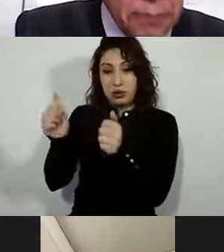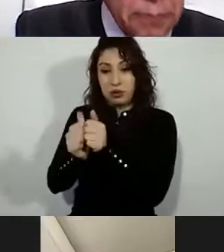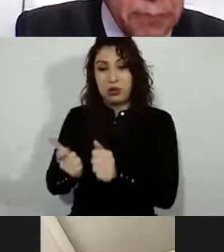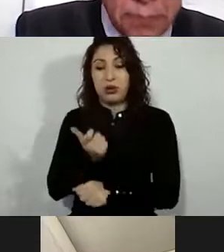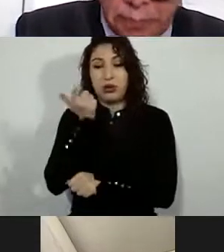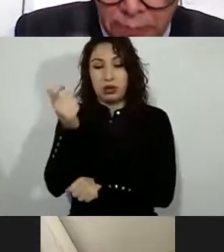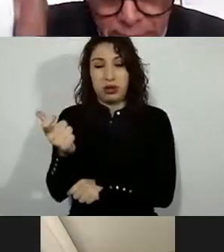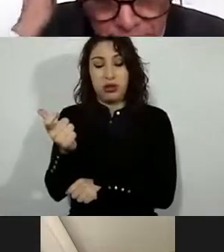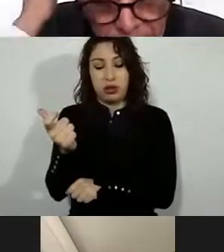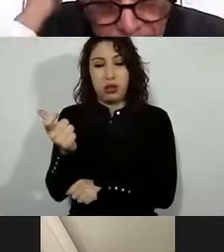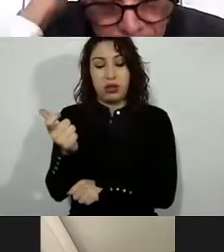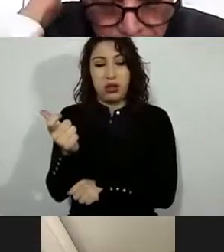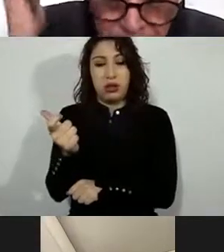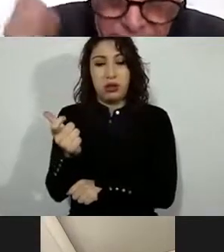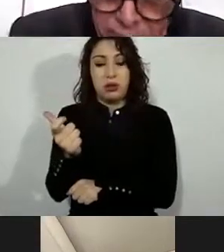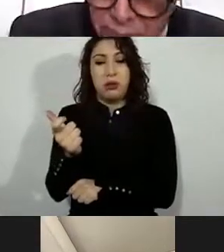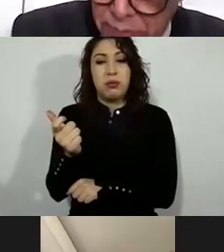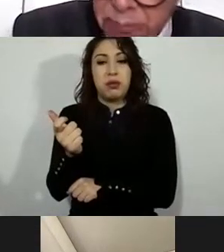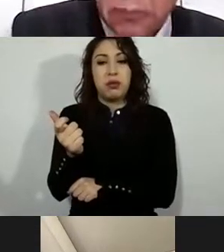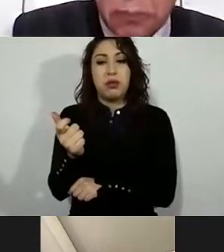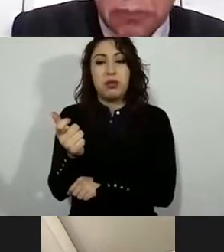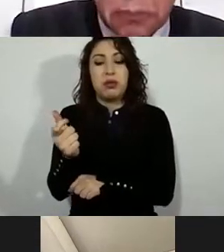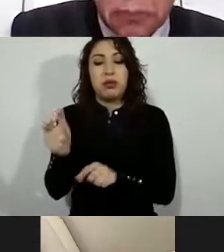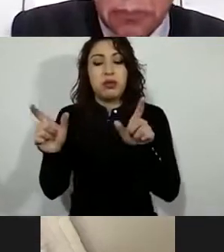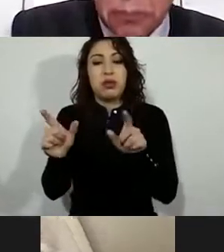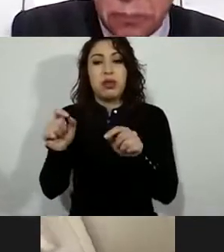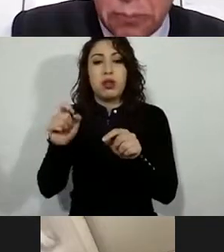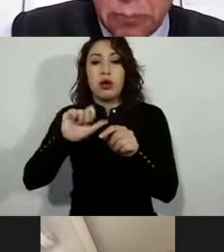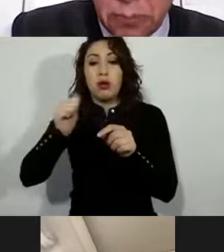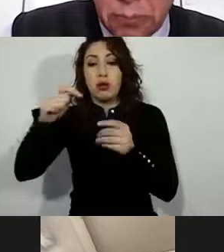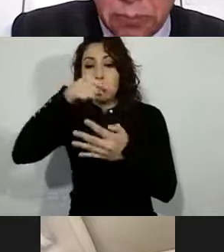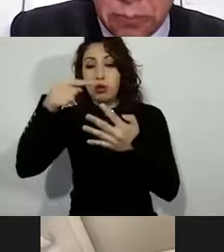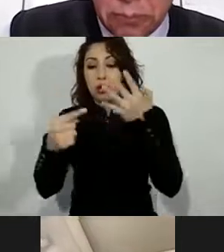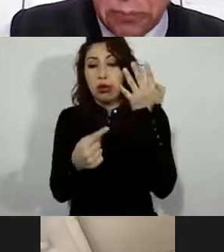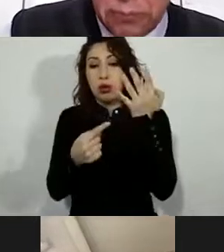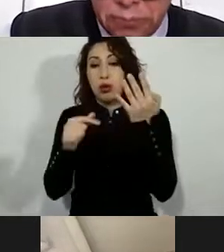hacer en función de que no se dieron las otras, pero por única ocasión.